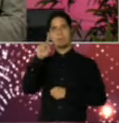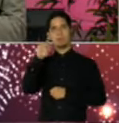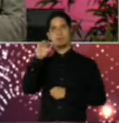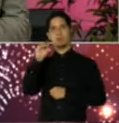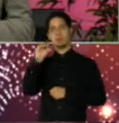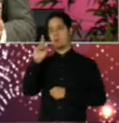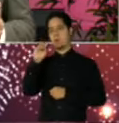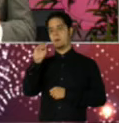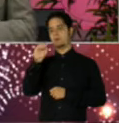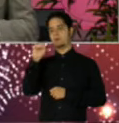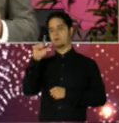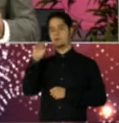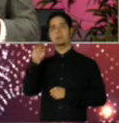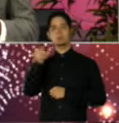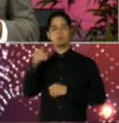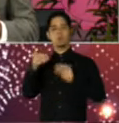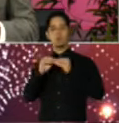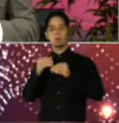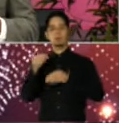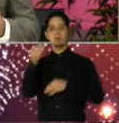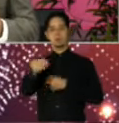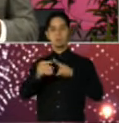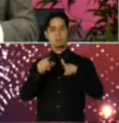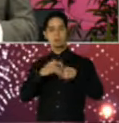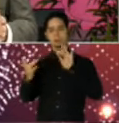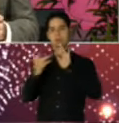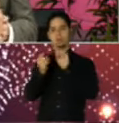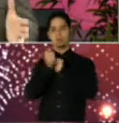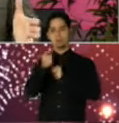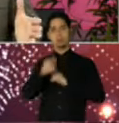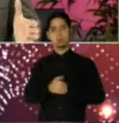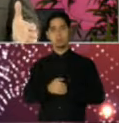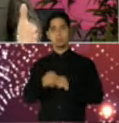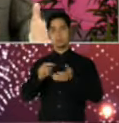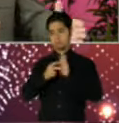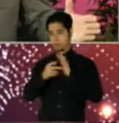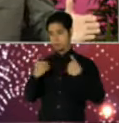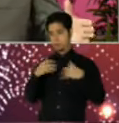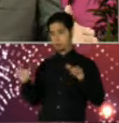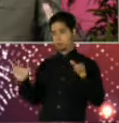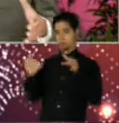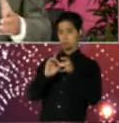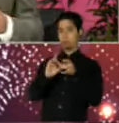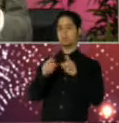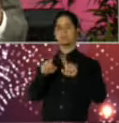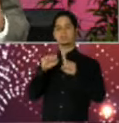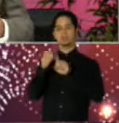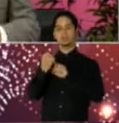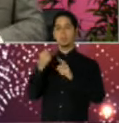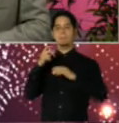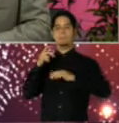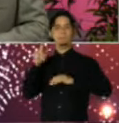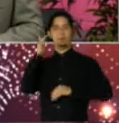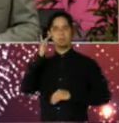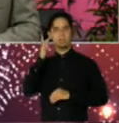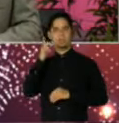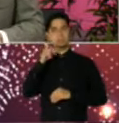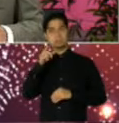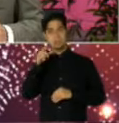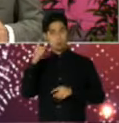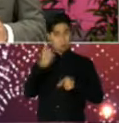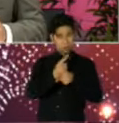Sí. Entonces, hay una implicación de que pueda haber habido un vínculo político de esa situación.